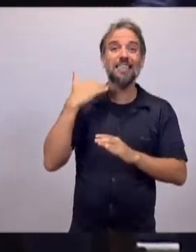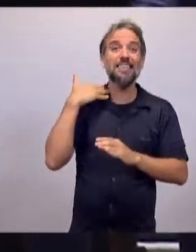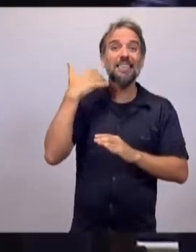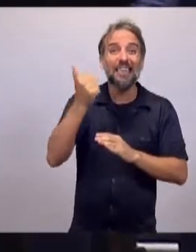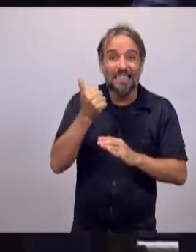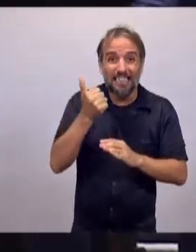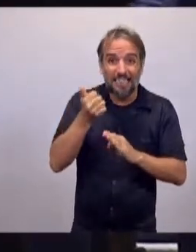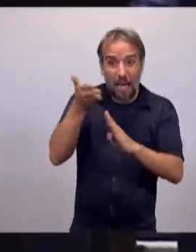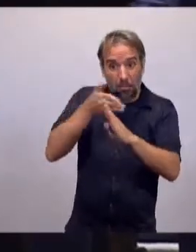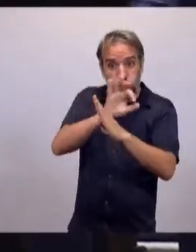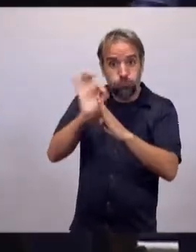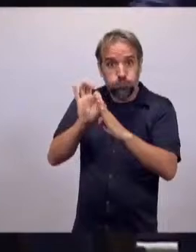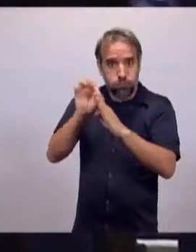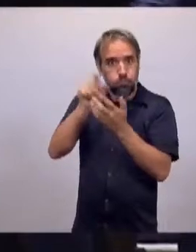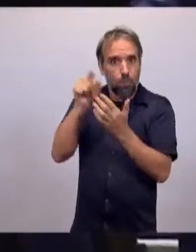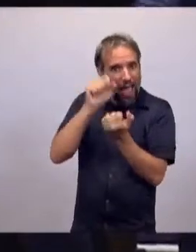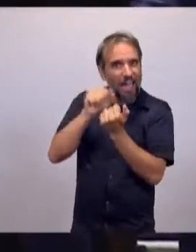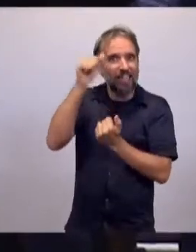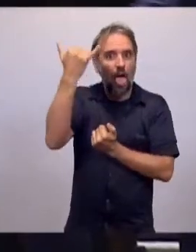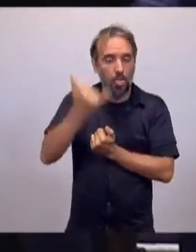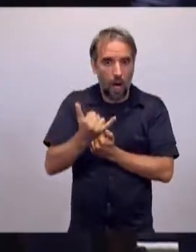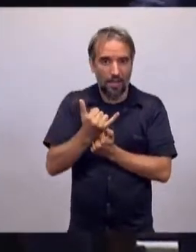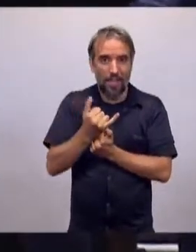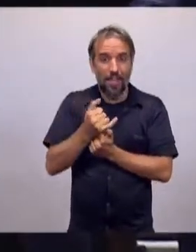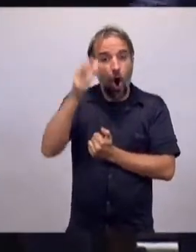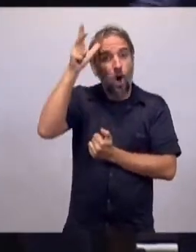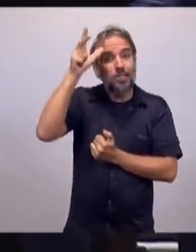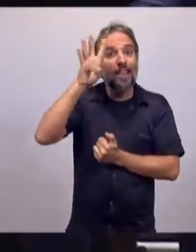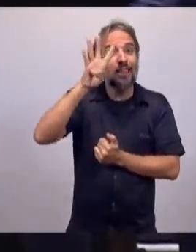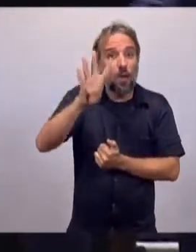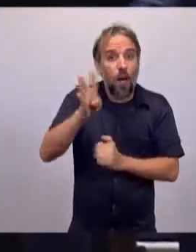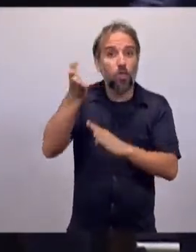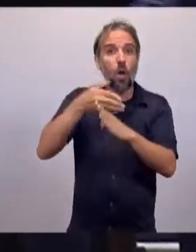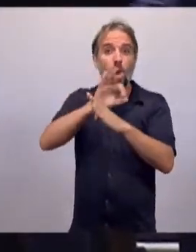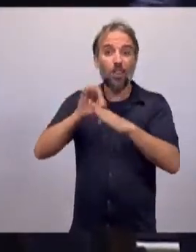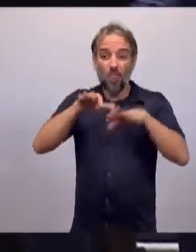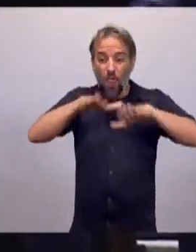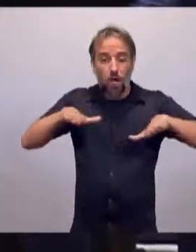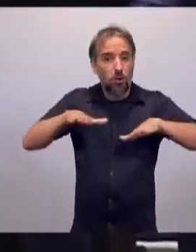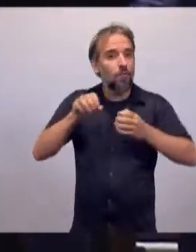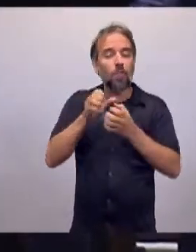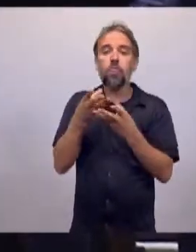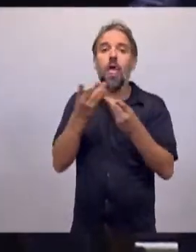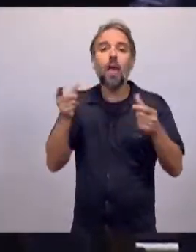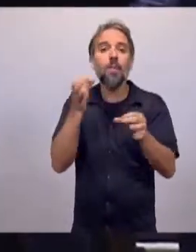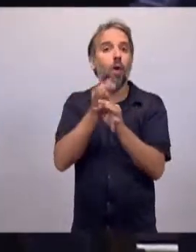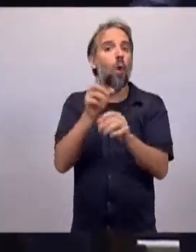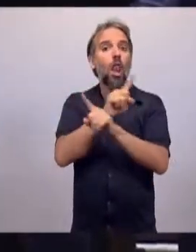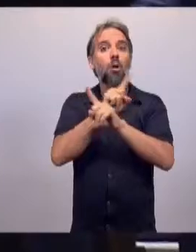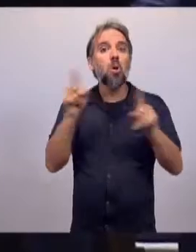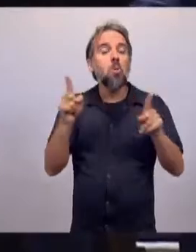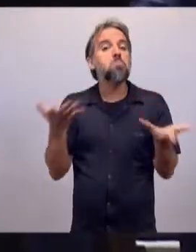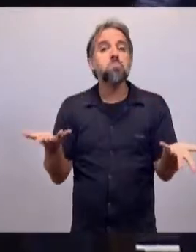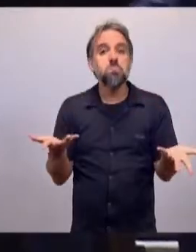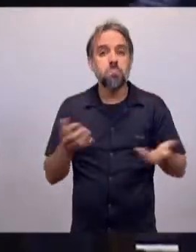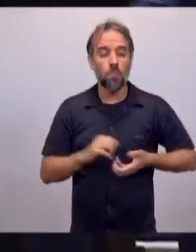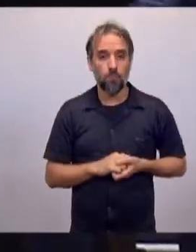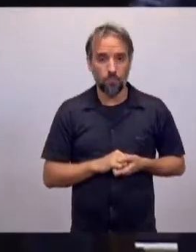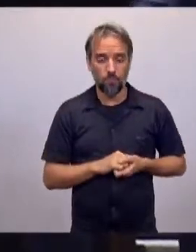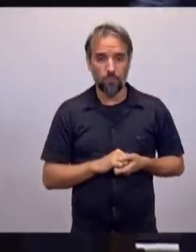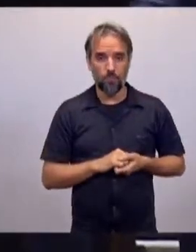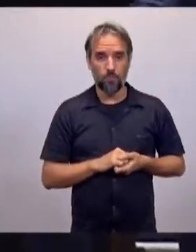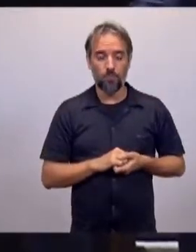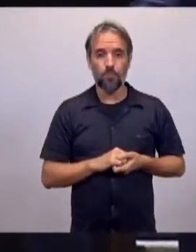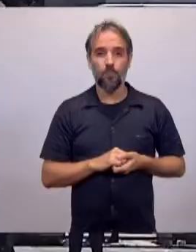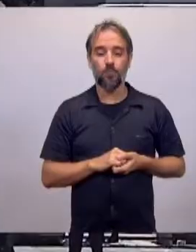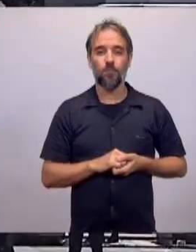100. Es decir, que el 84% de nuestros chicos no termina la escuela en tiempo y forma.